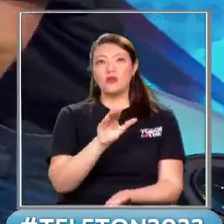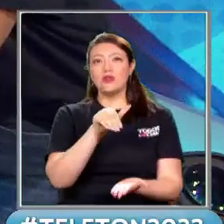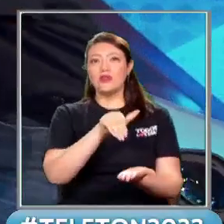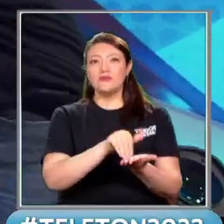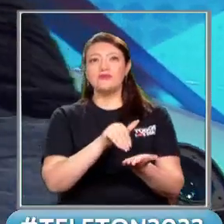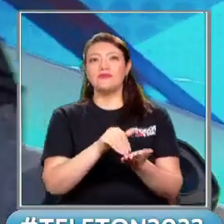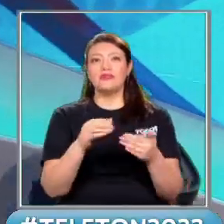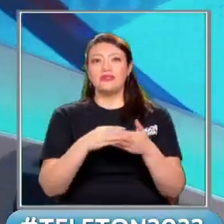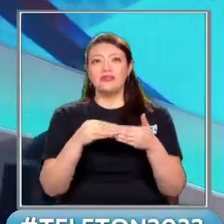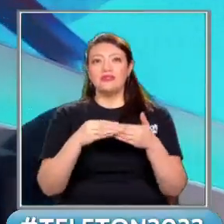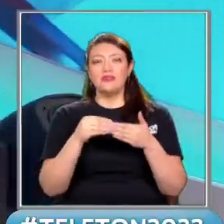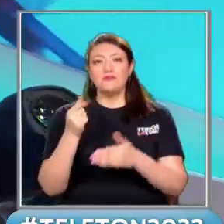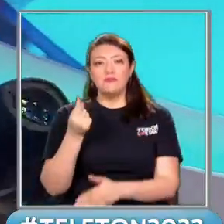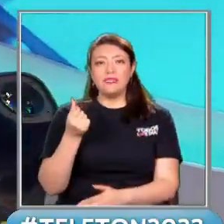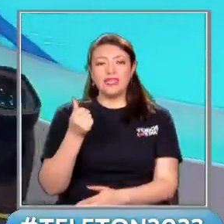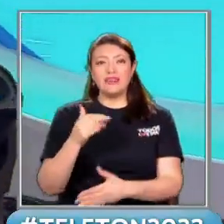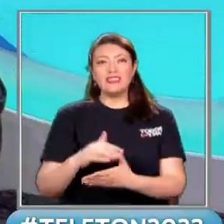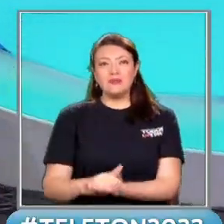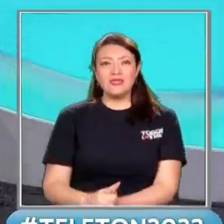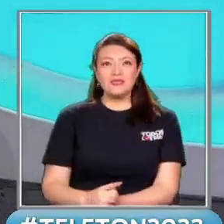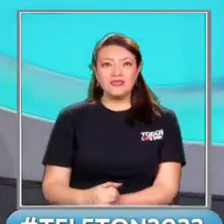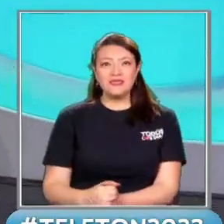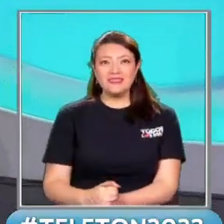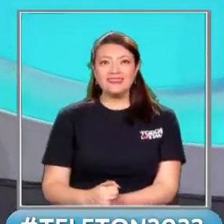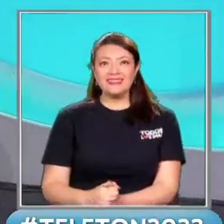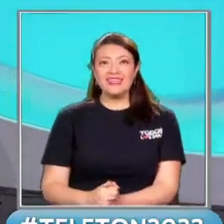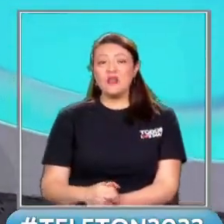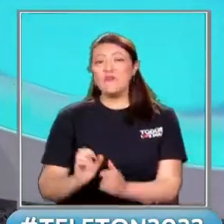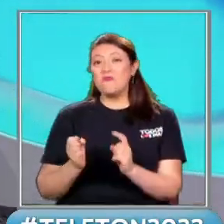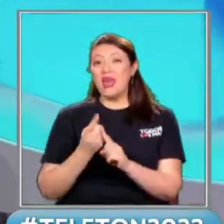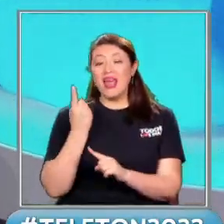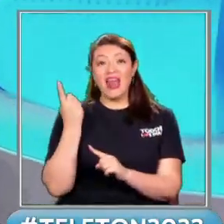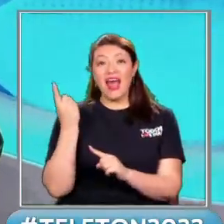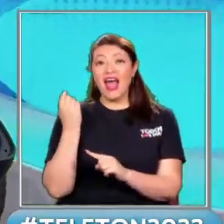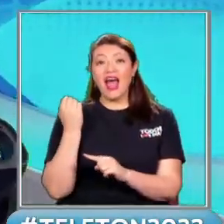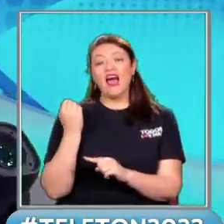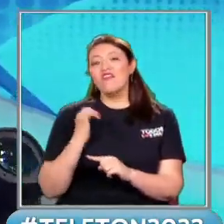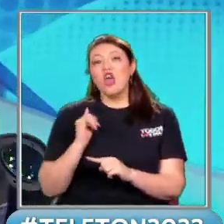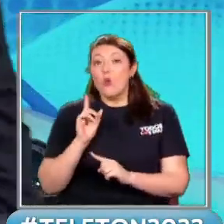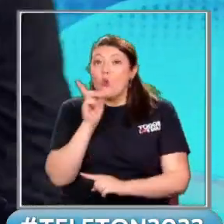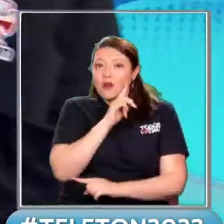4.084.000 pesos. Muchas gracias a estas Mamás Forever. Oye, primera vez dice, pero que no será la